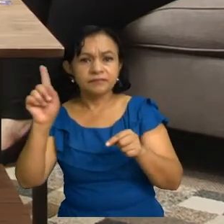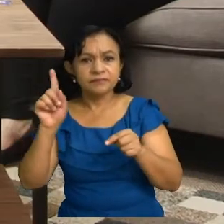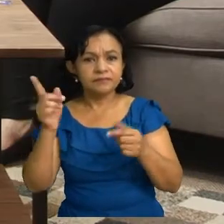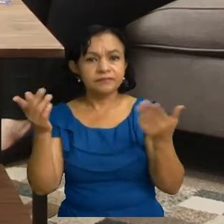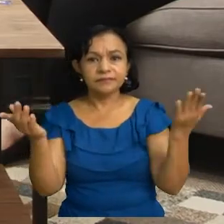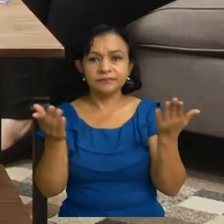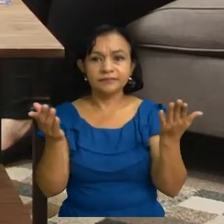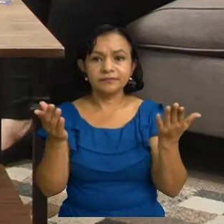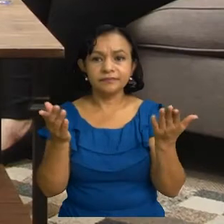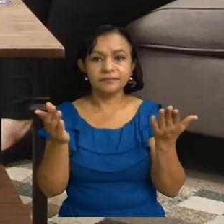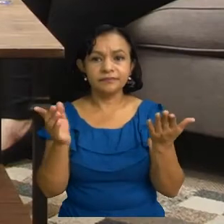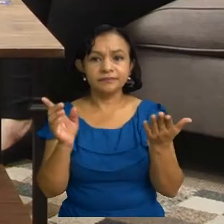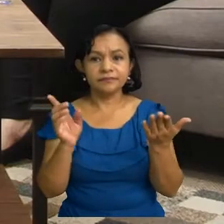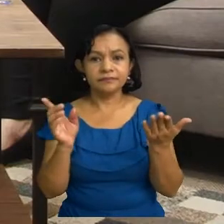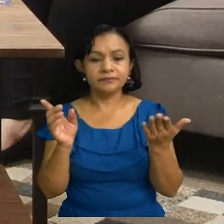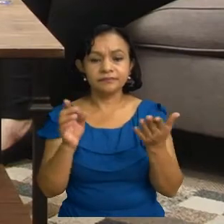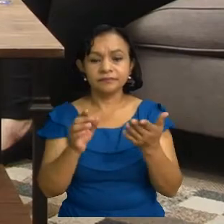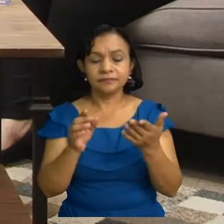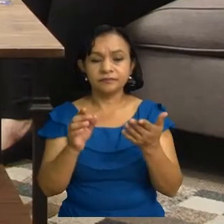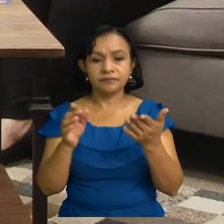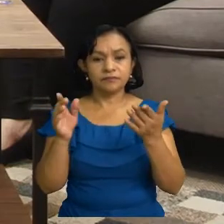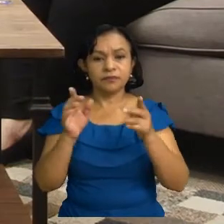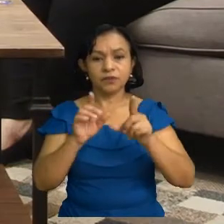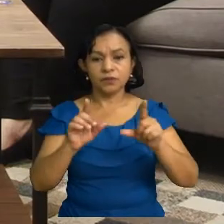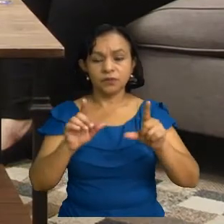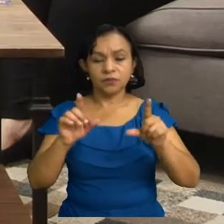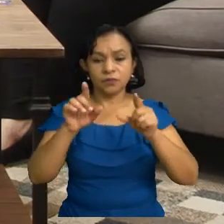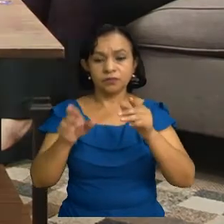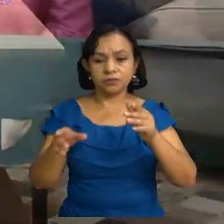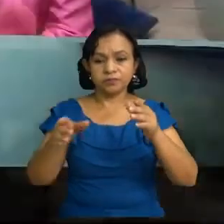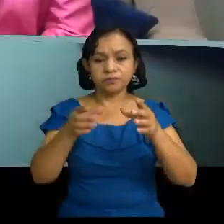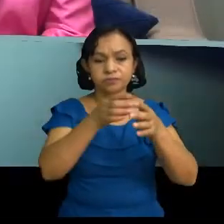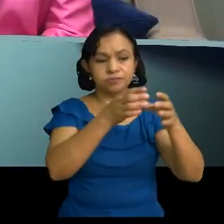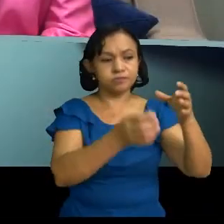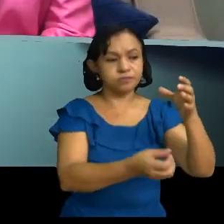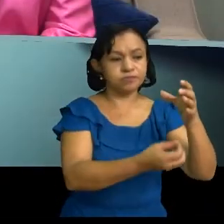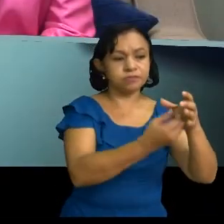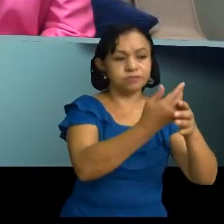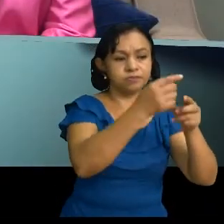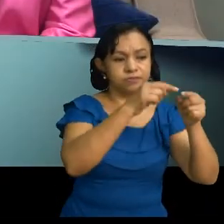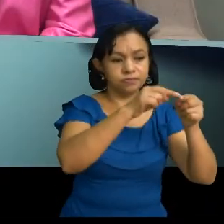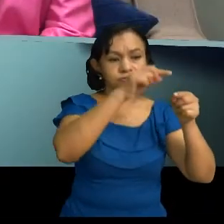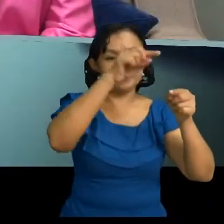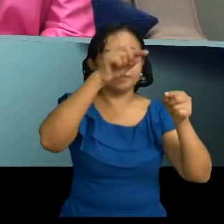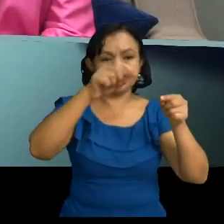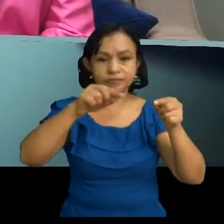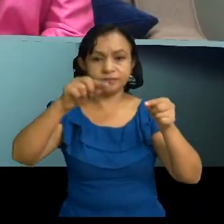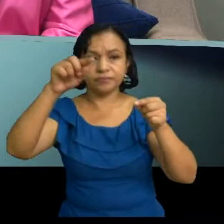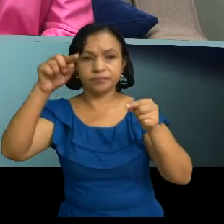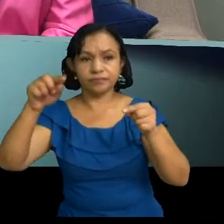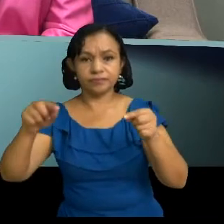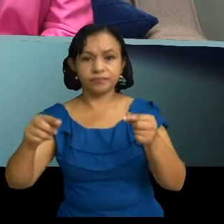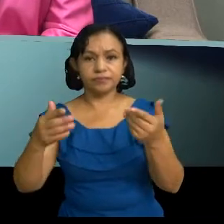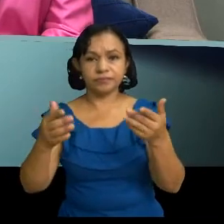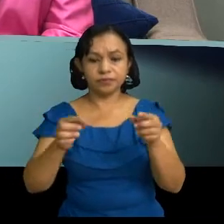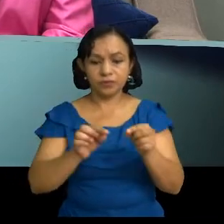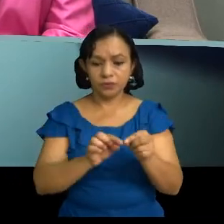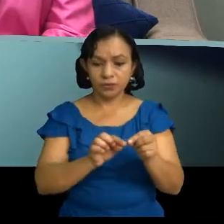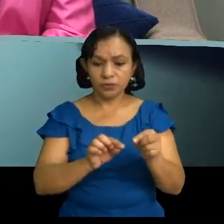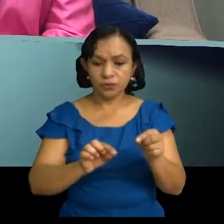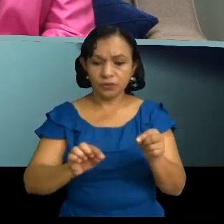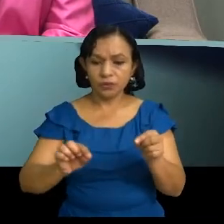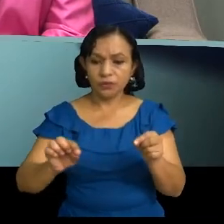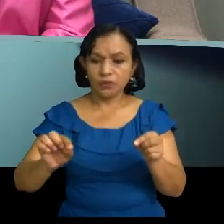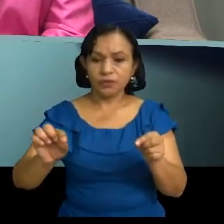nuestra cordillera dónde están nuestros volcanes por ejemplo dónde llega la línea de